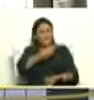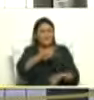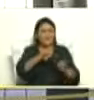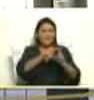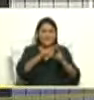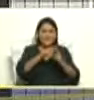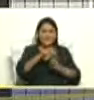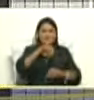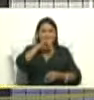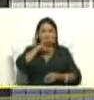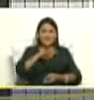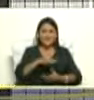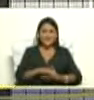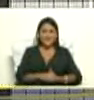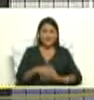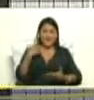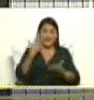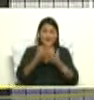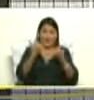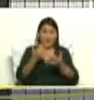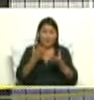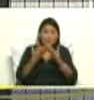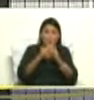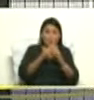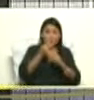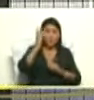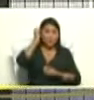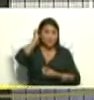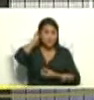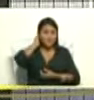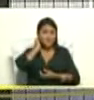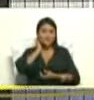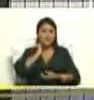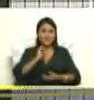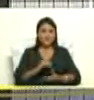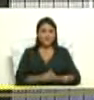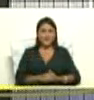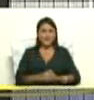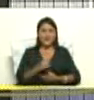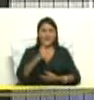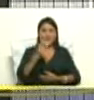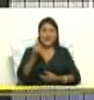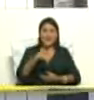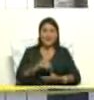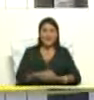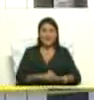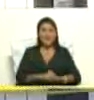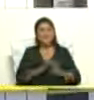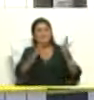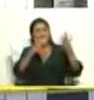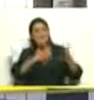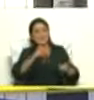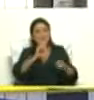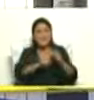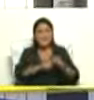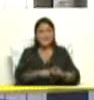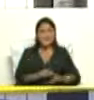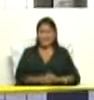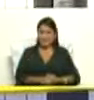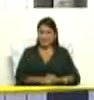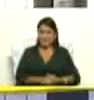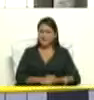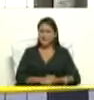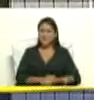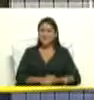cilita hasta el sol de hoy y Los Soles que falta dice Silvia un aplauso silale eso